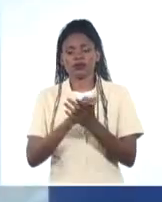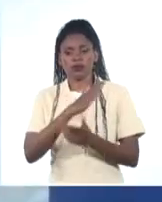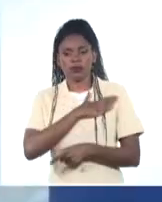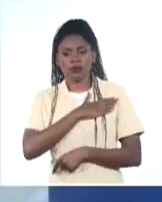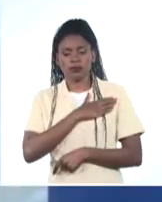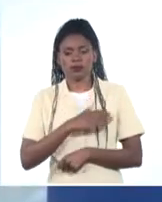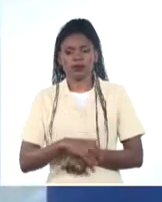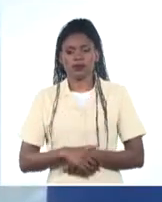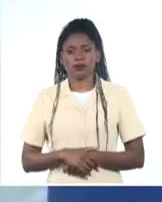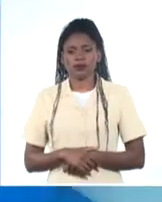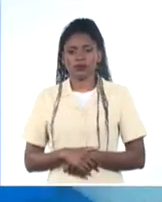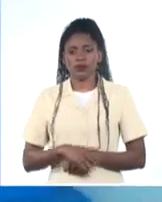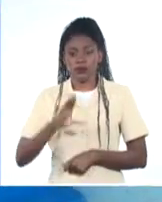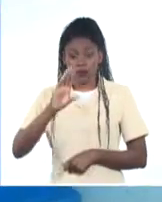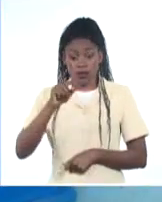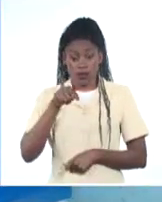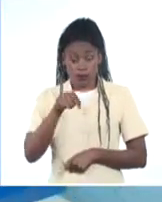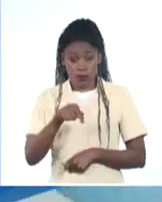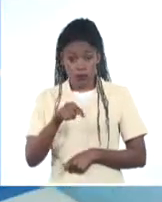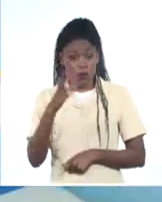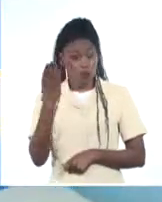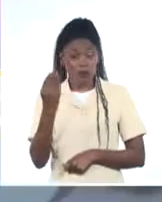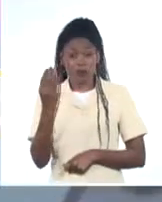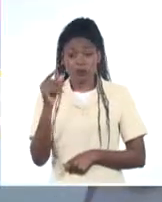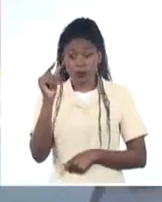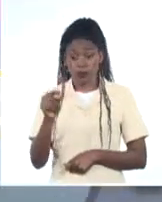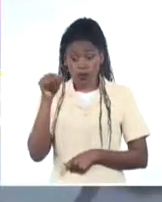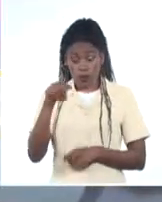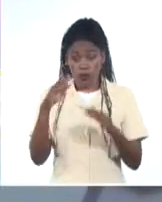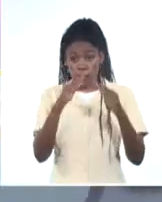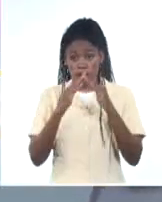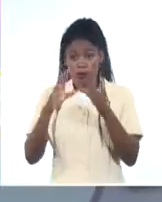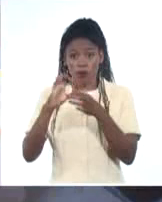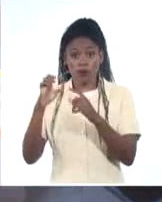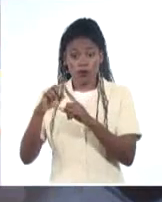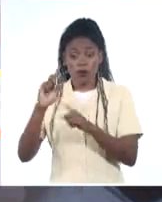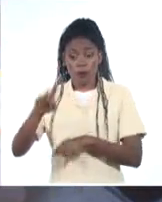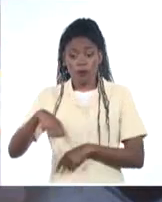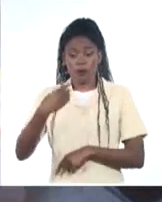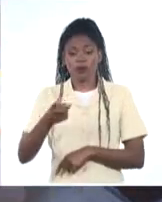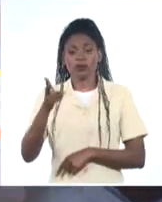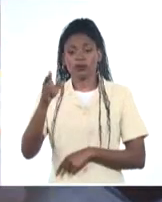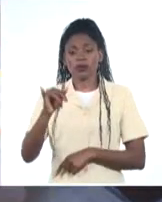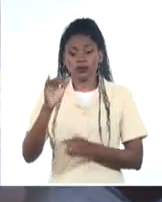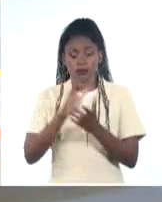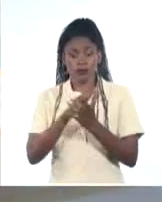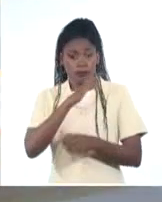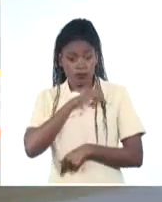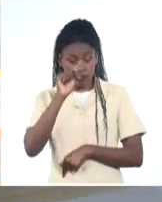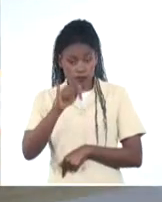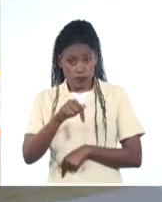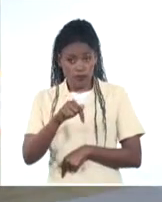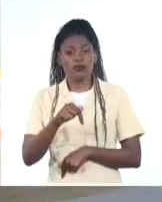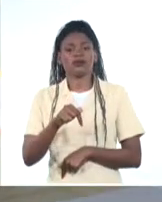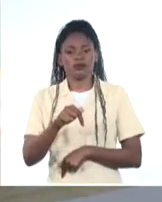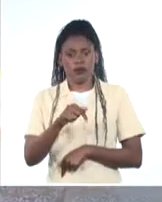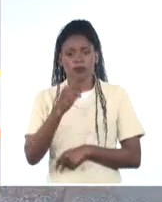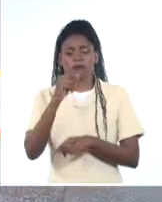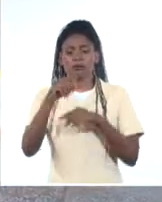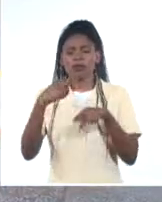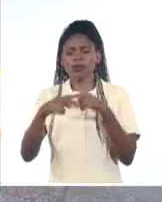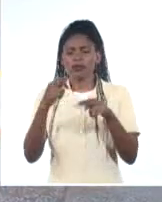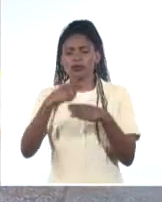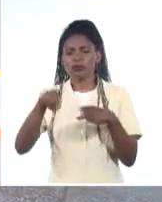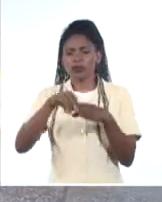Con pleno derecho soberano y digno, miles de guantanameros iremos presente el próximo 26 de este mes para con calidad dar el voto por